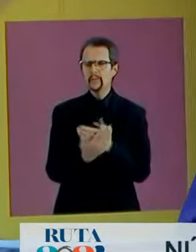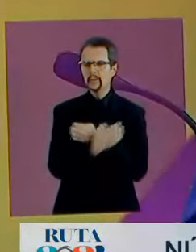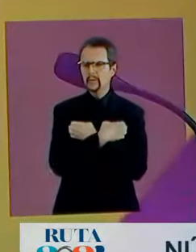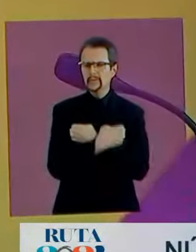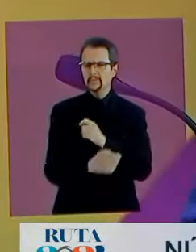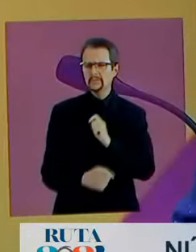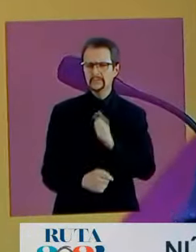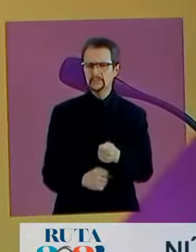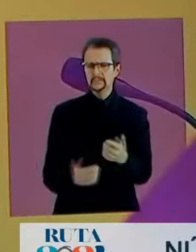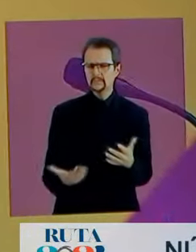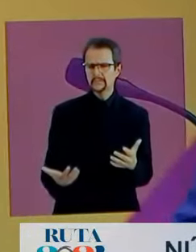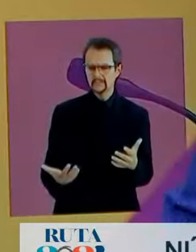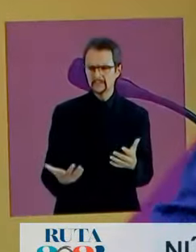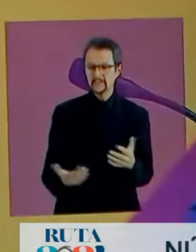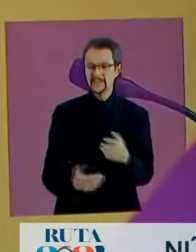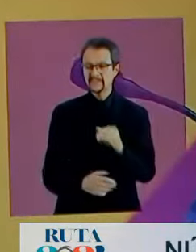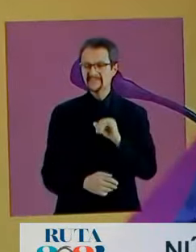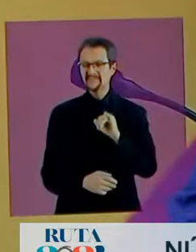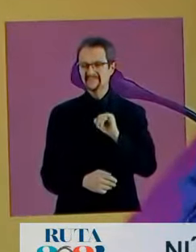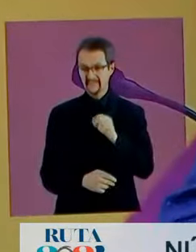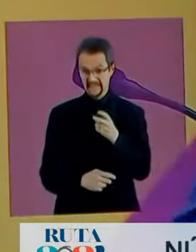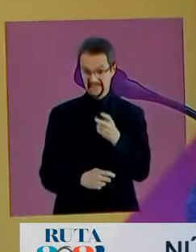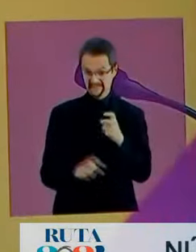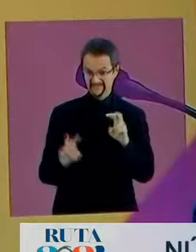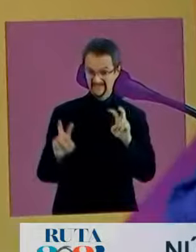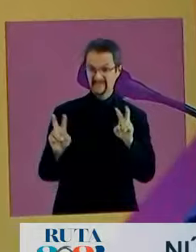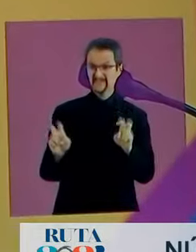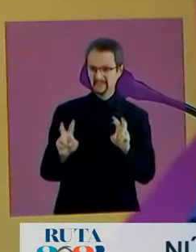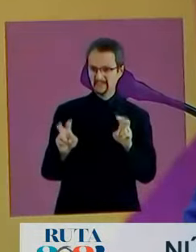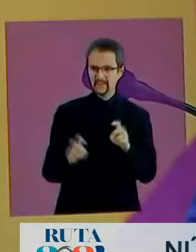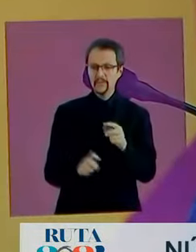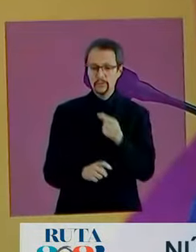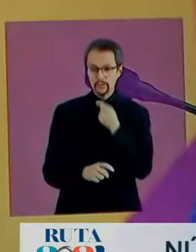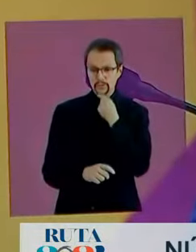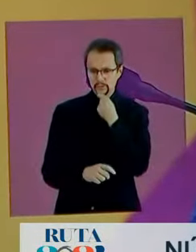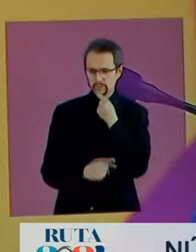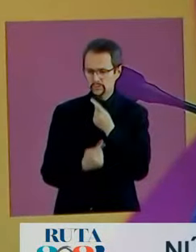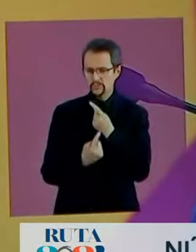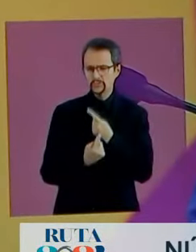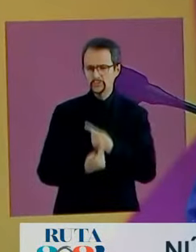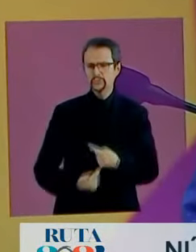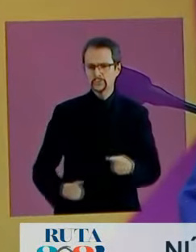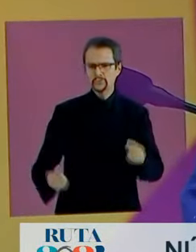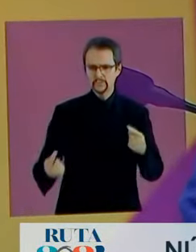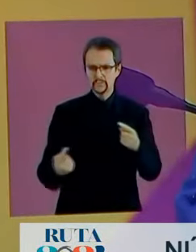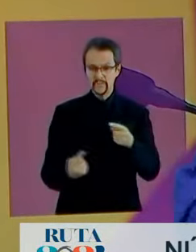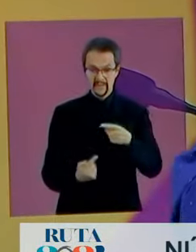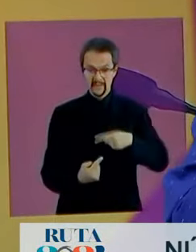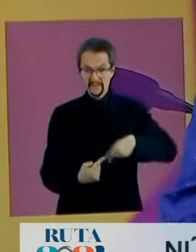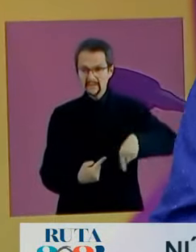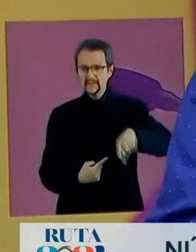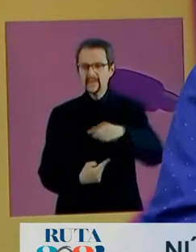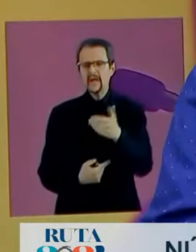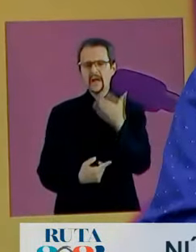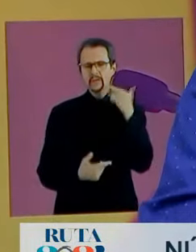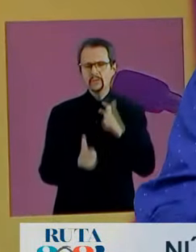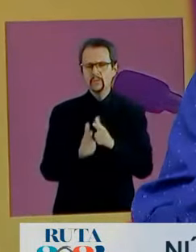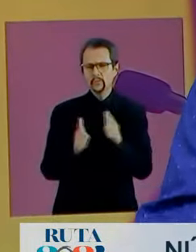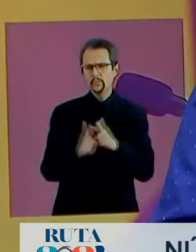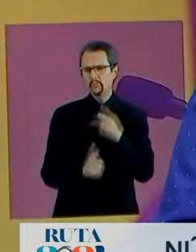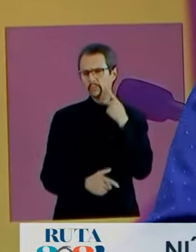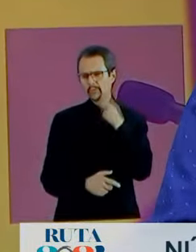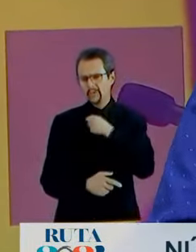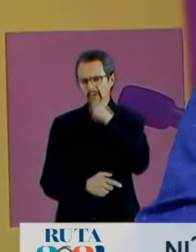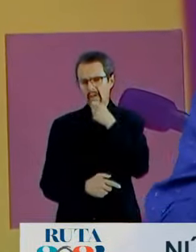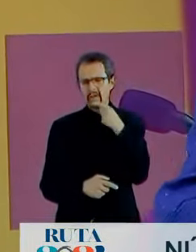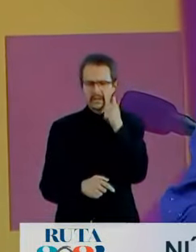tu corazón, tu vocación, etcétera, que quepamos todos. Aquí nos quieren decir, si piensas de una determinada manera, estás con el